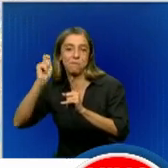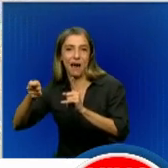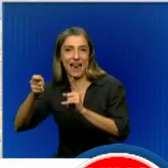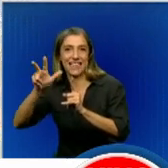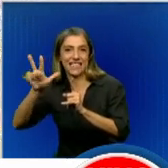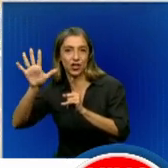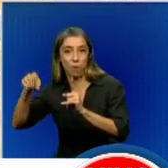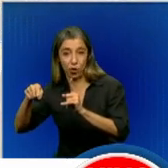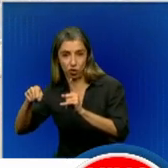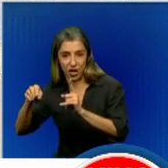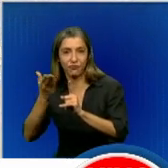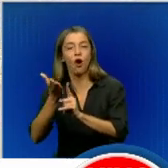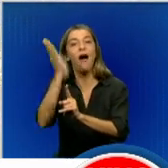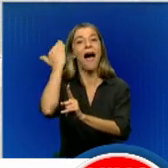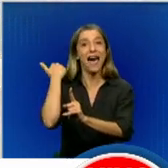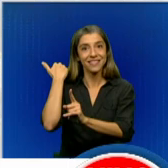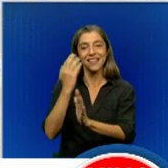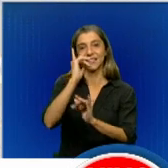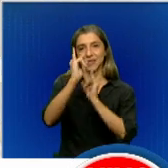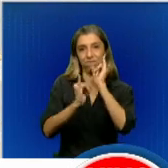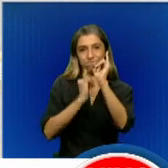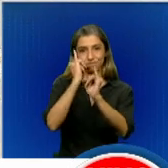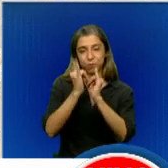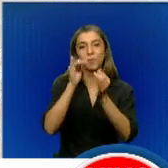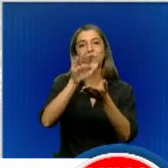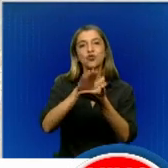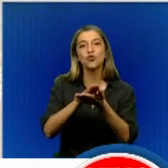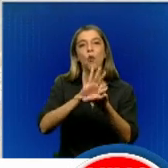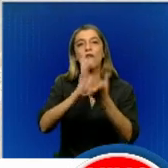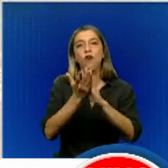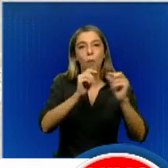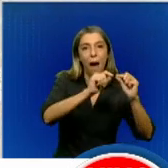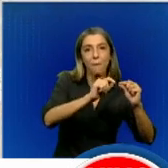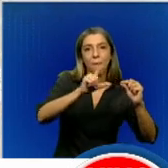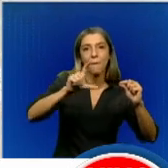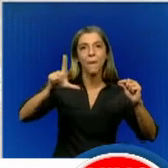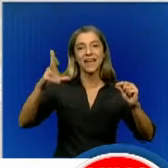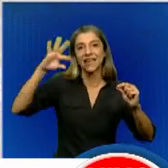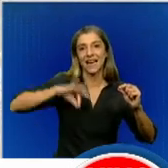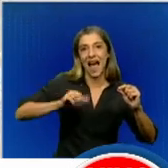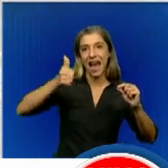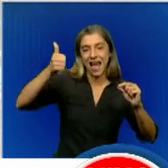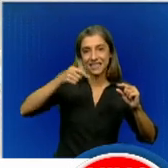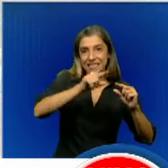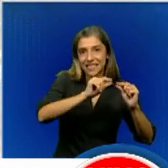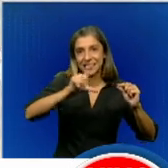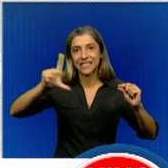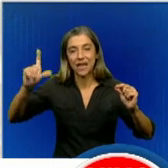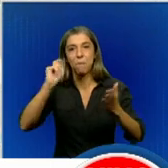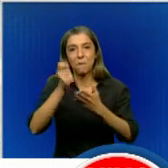esto es lo que explicamos antes respecto de la progresividad acumulativa es decir que cuando se dice